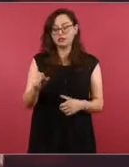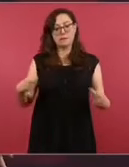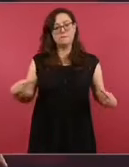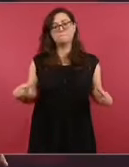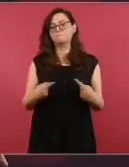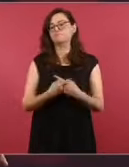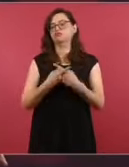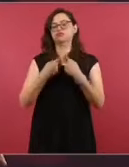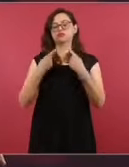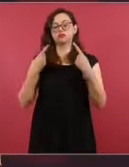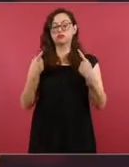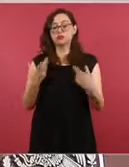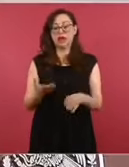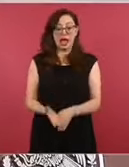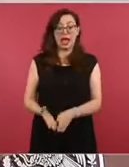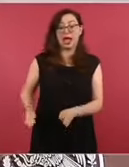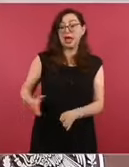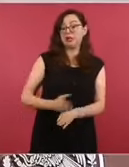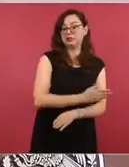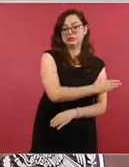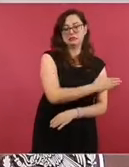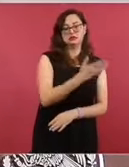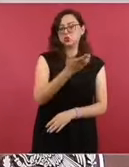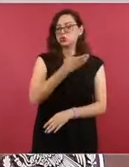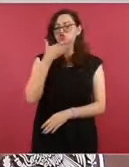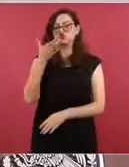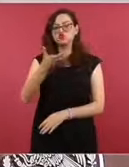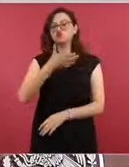que hizo mucho daño